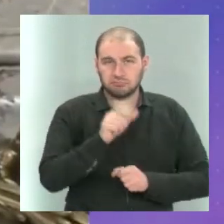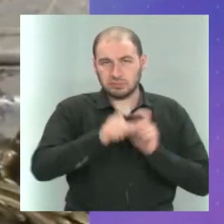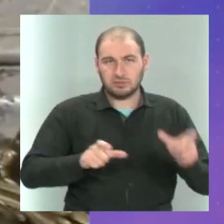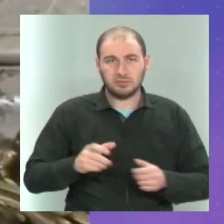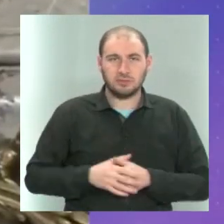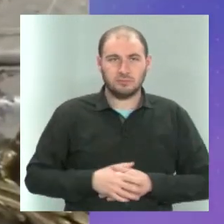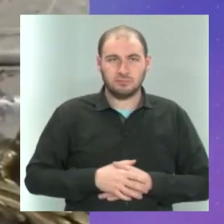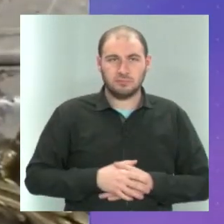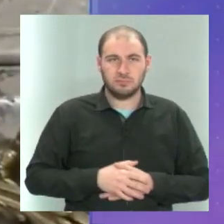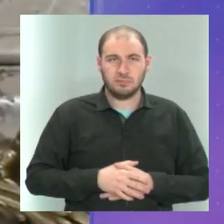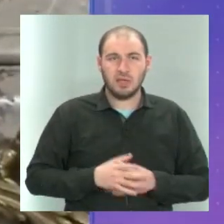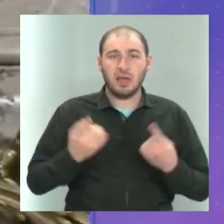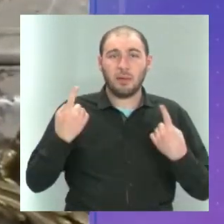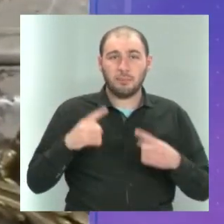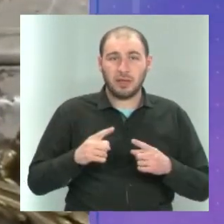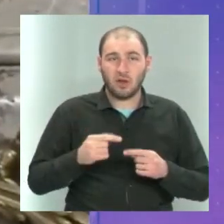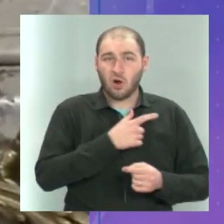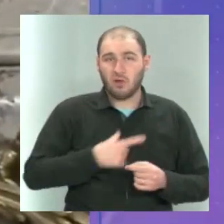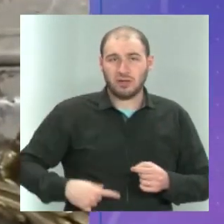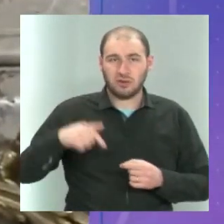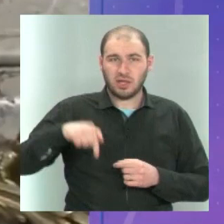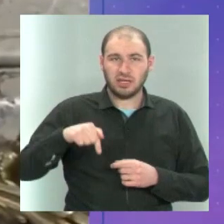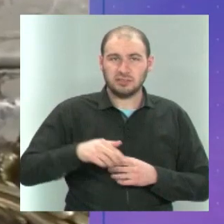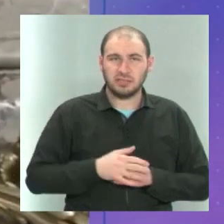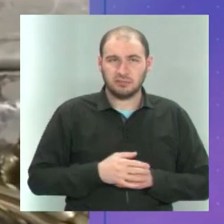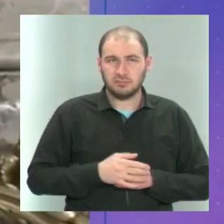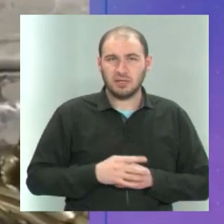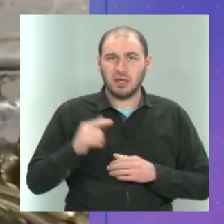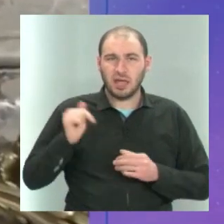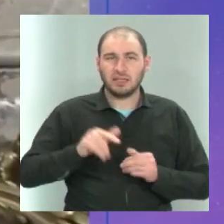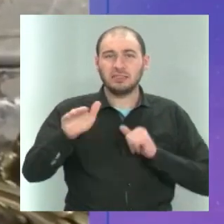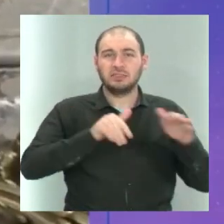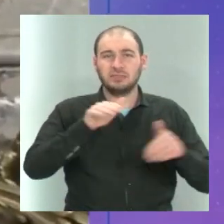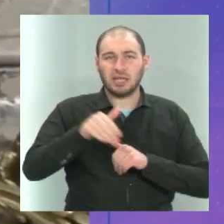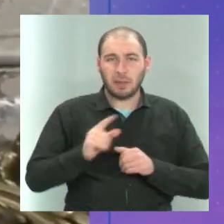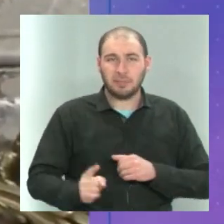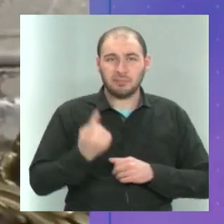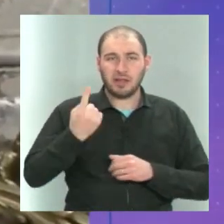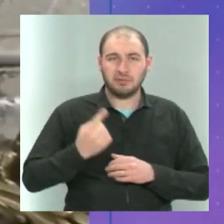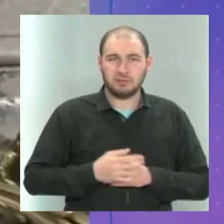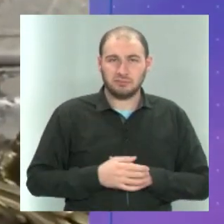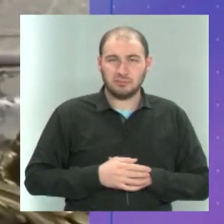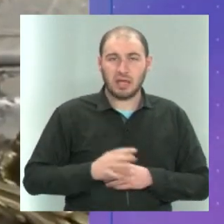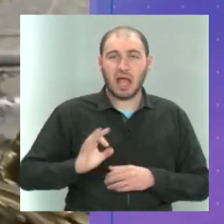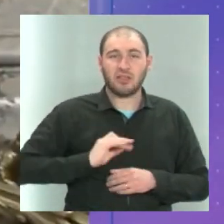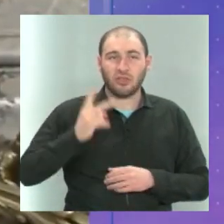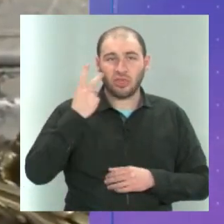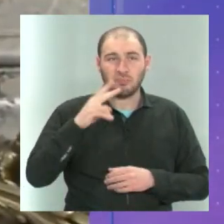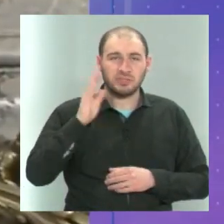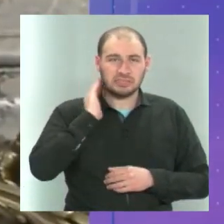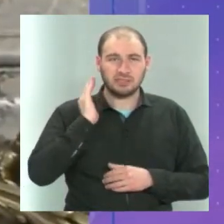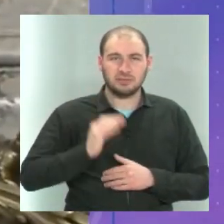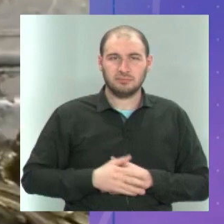Personas. Pero recién fue este gobierno el que lo convocó por primera vez en el año